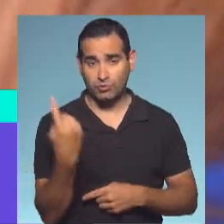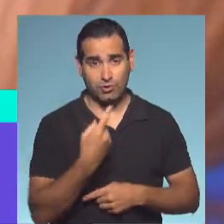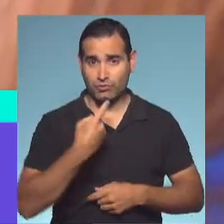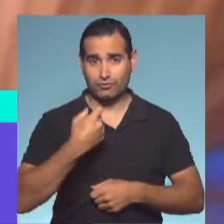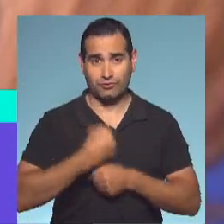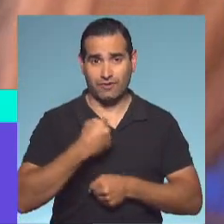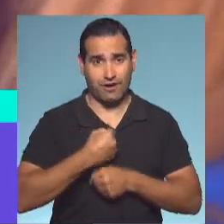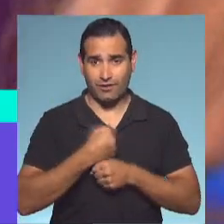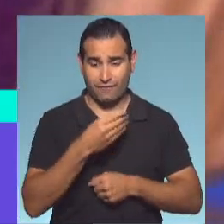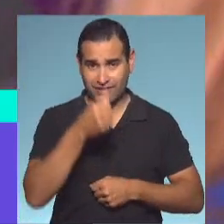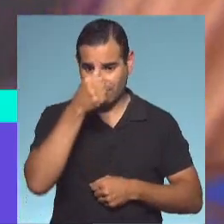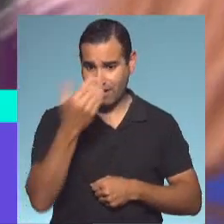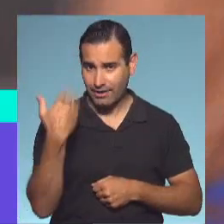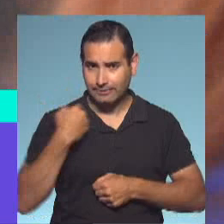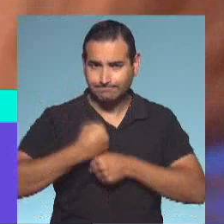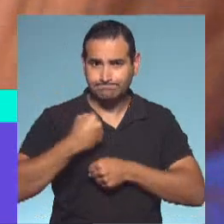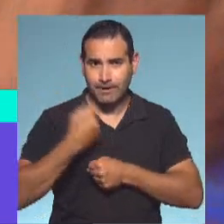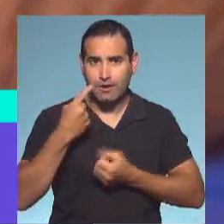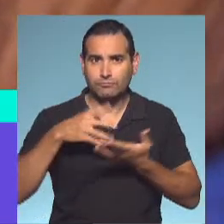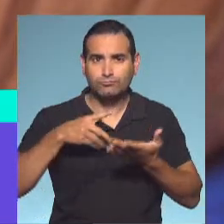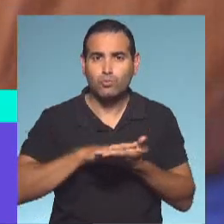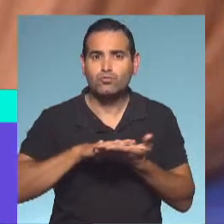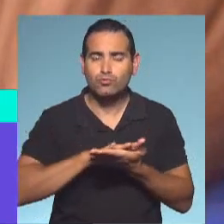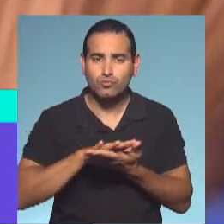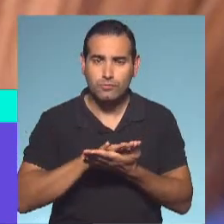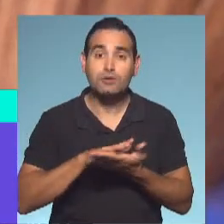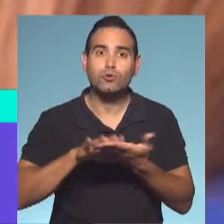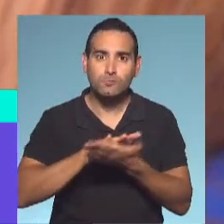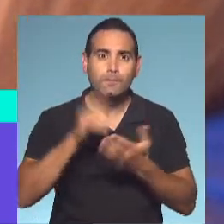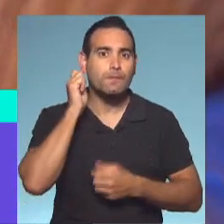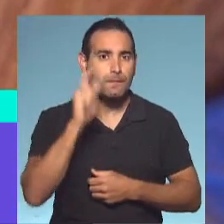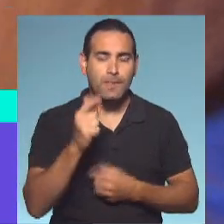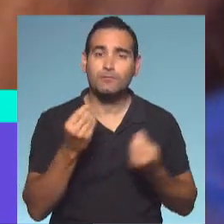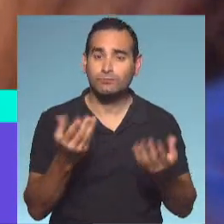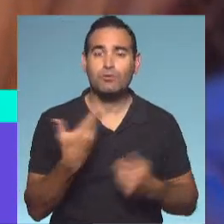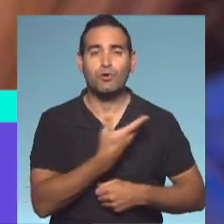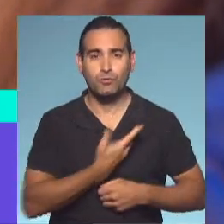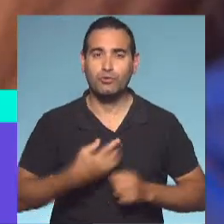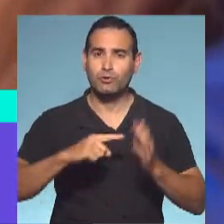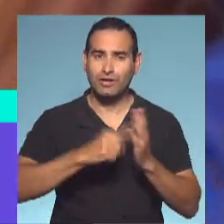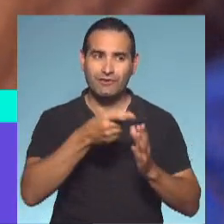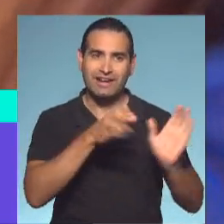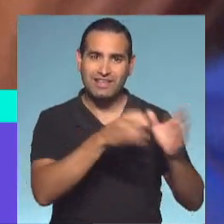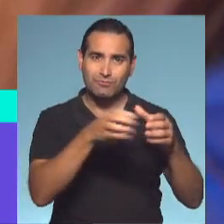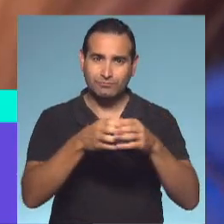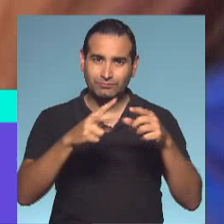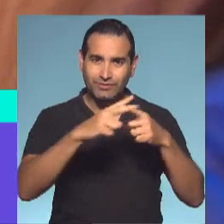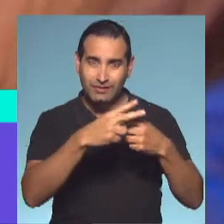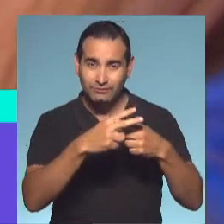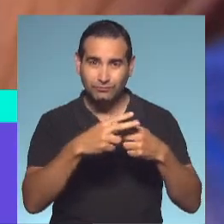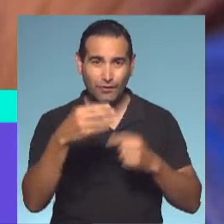trabajar el fin de semana para resolverlo, que lo pudimos resolver porque la Ciudad de Buenos Aires, con sus equipos técnicos durante el fin de